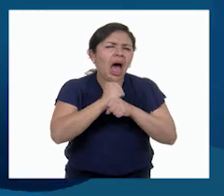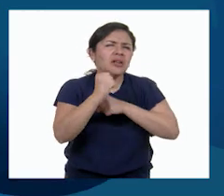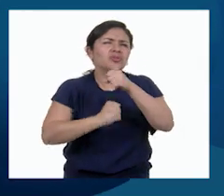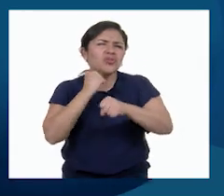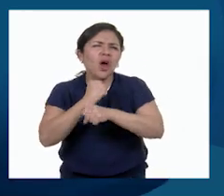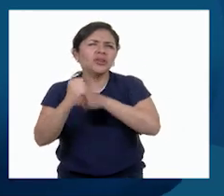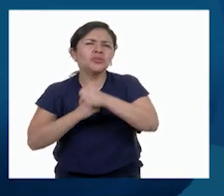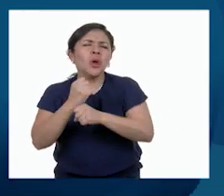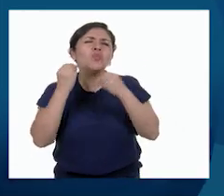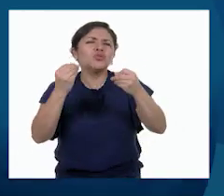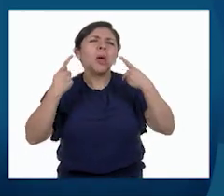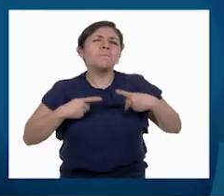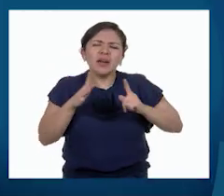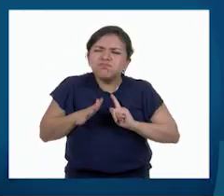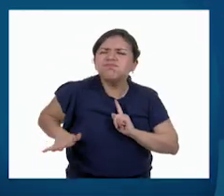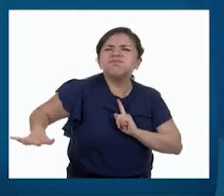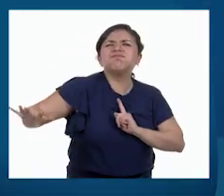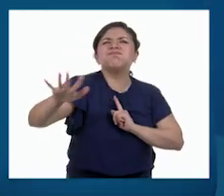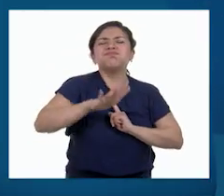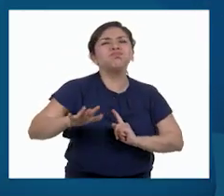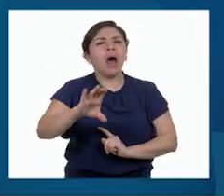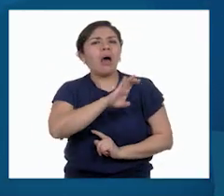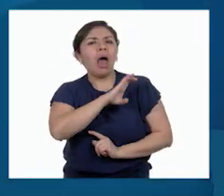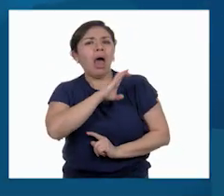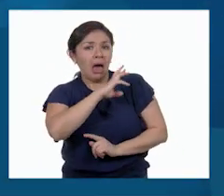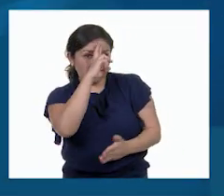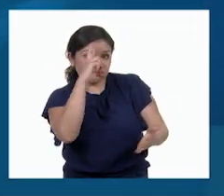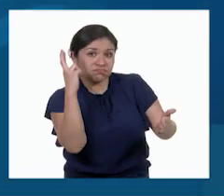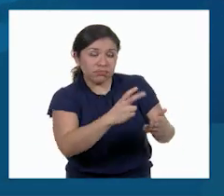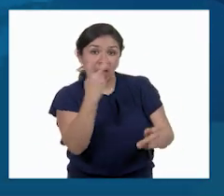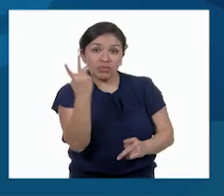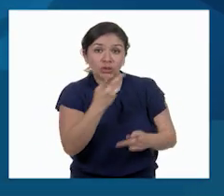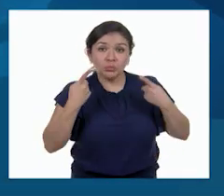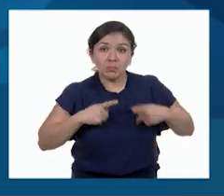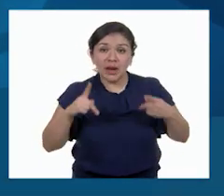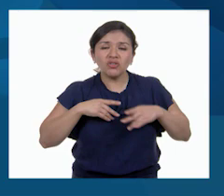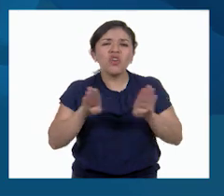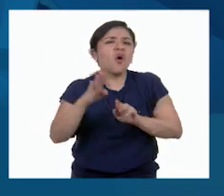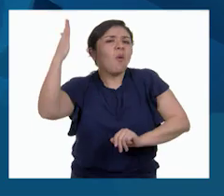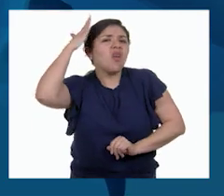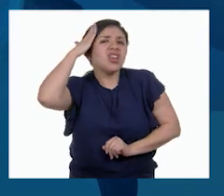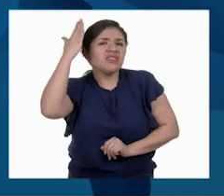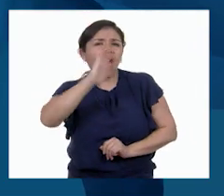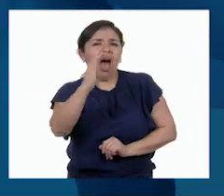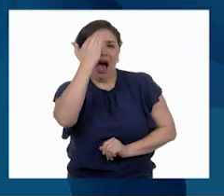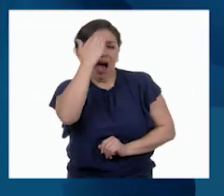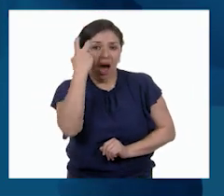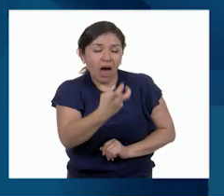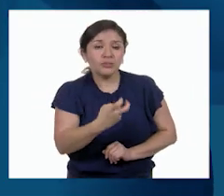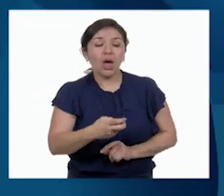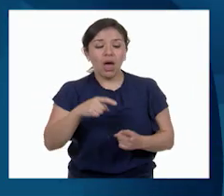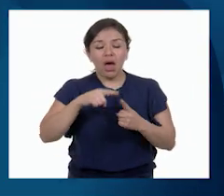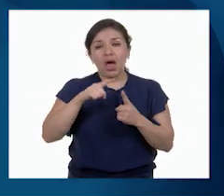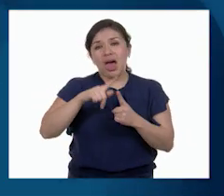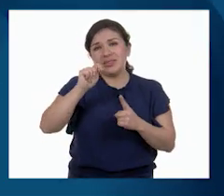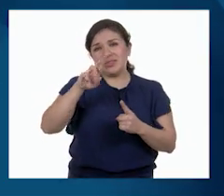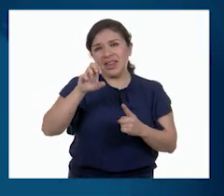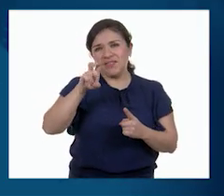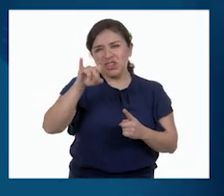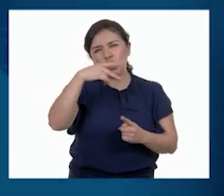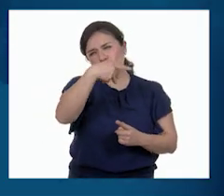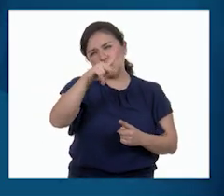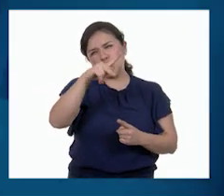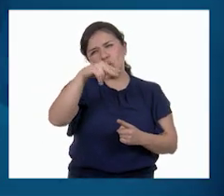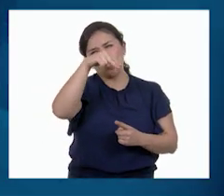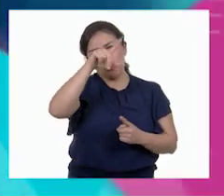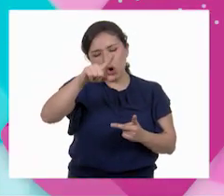habían amasado un enorme prestigio y popularidad como líderes locales. Treviño en Nuevo León y García de la Cadena